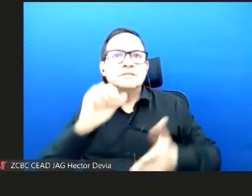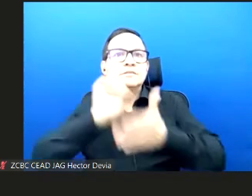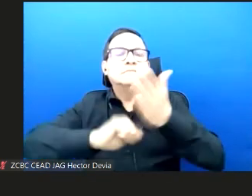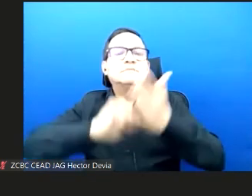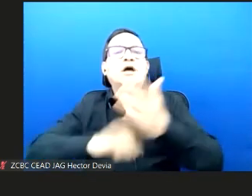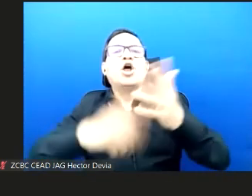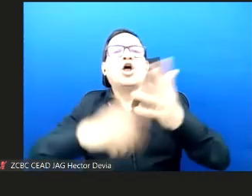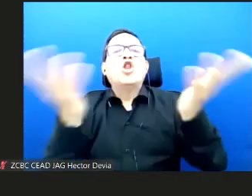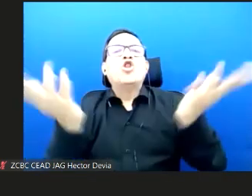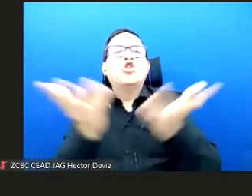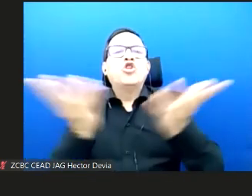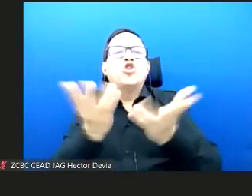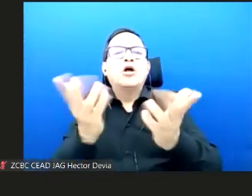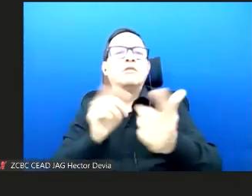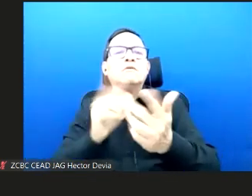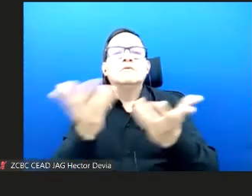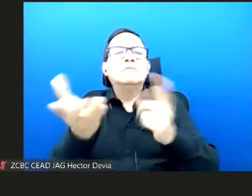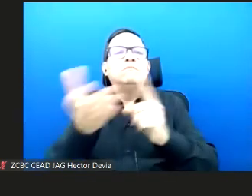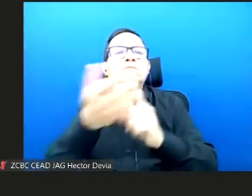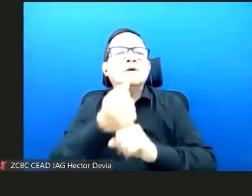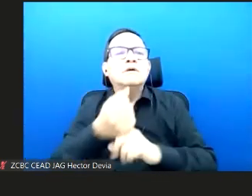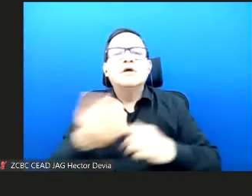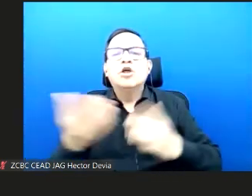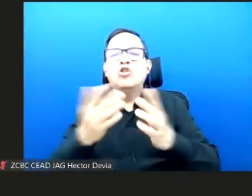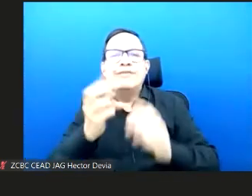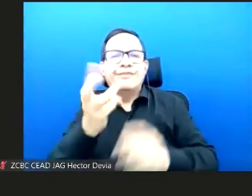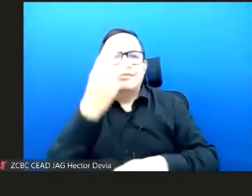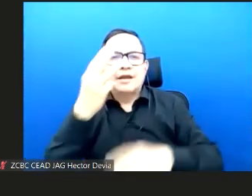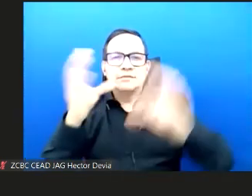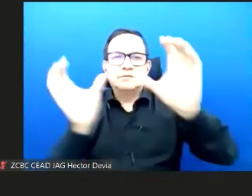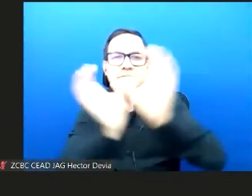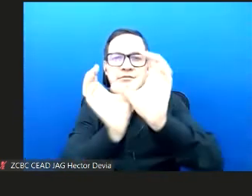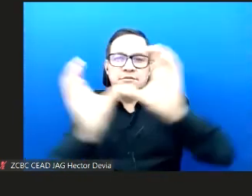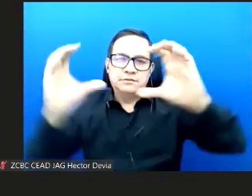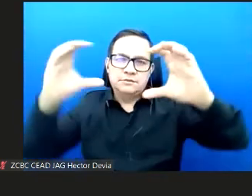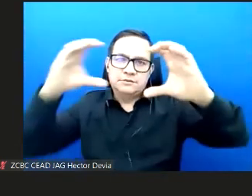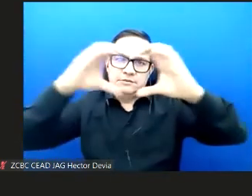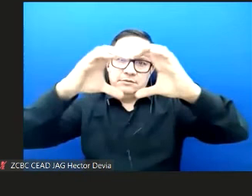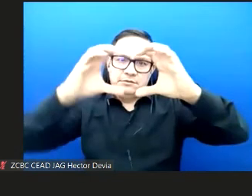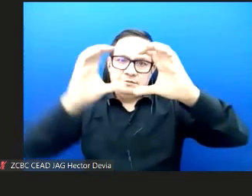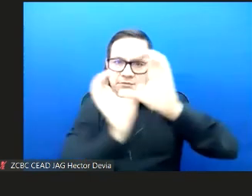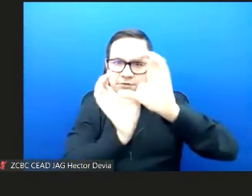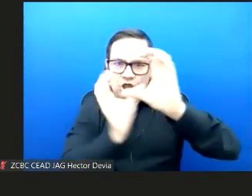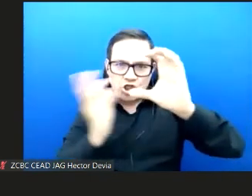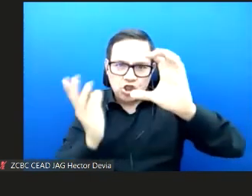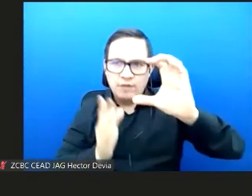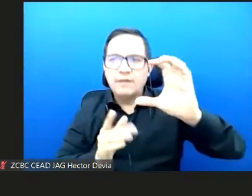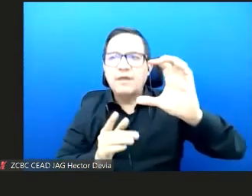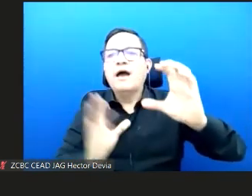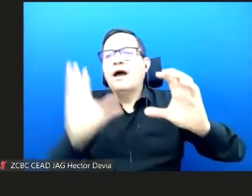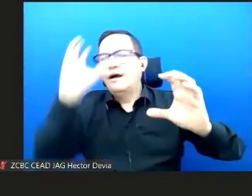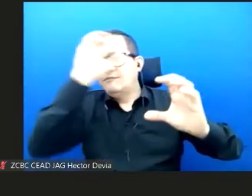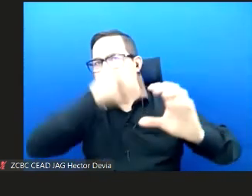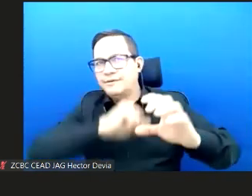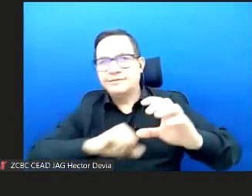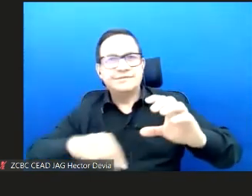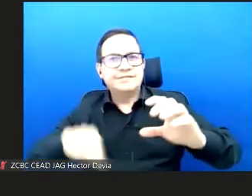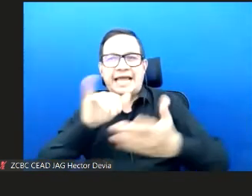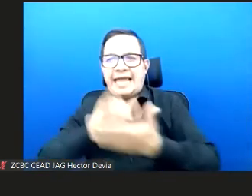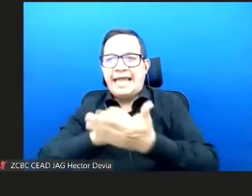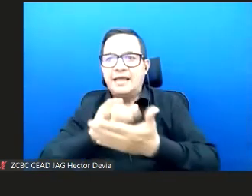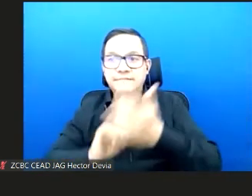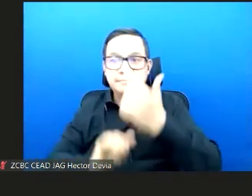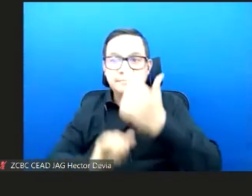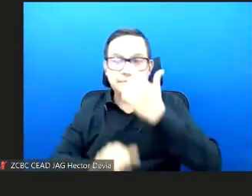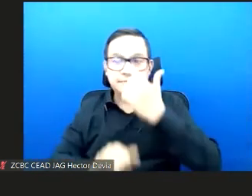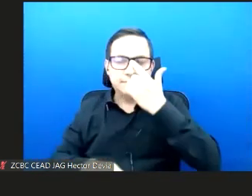encontramos el área en donde confluyan los 3 conjuntos? Tiene que ser esta área. Fíjense, aquí tenemos conjunto C, aquí